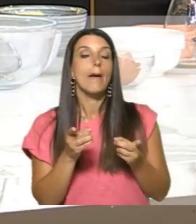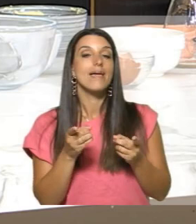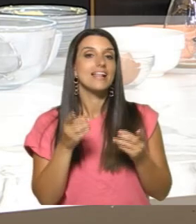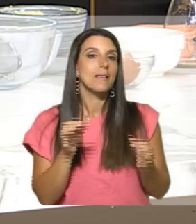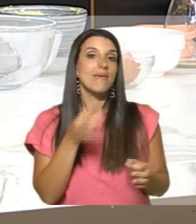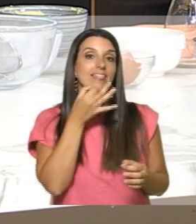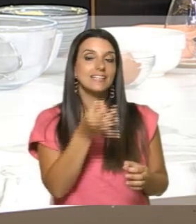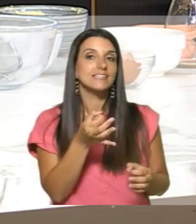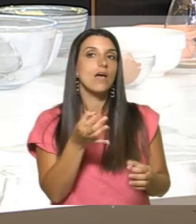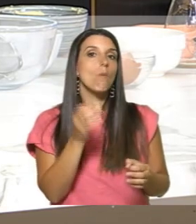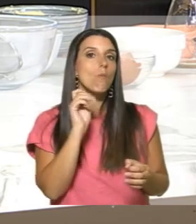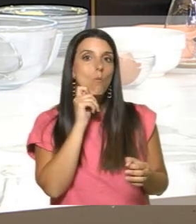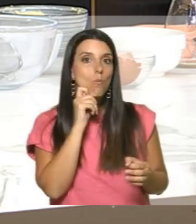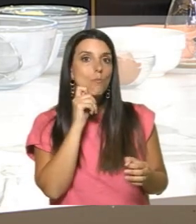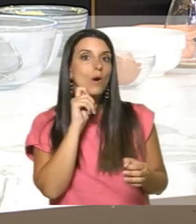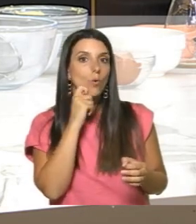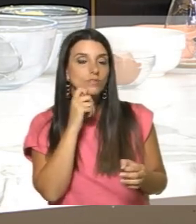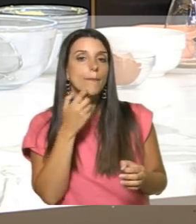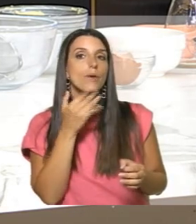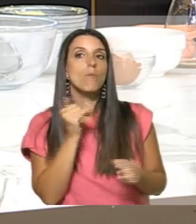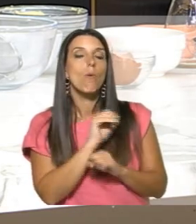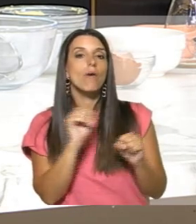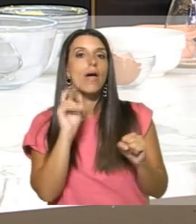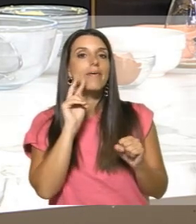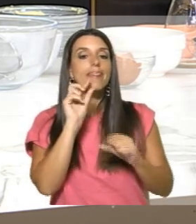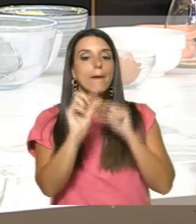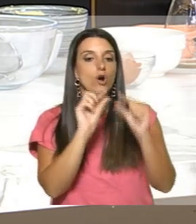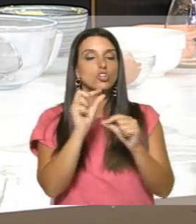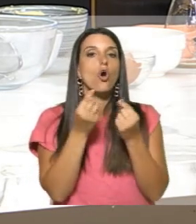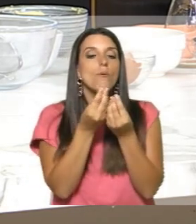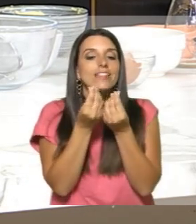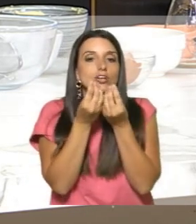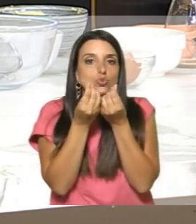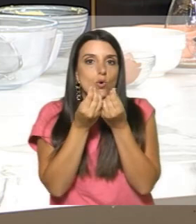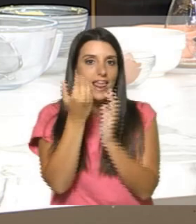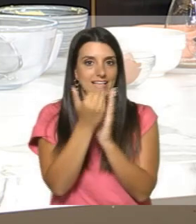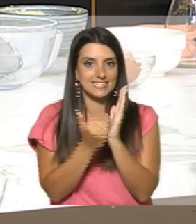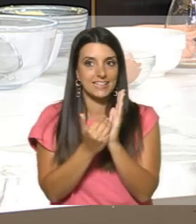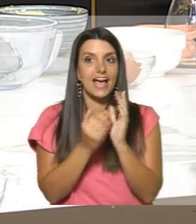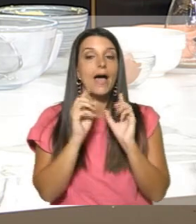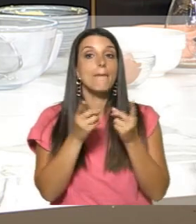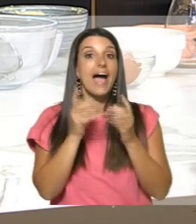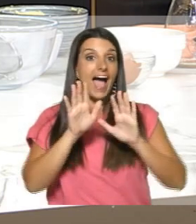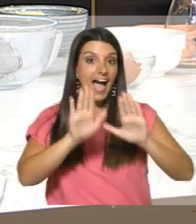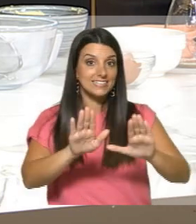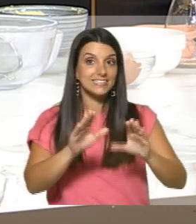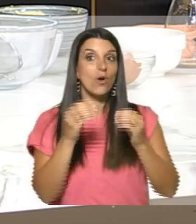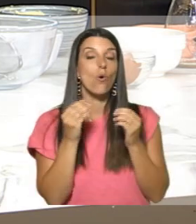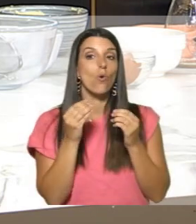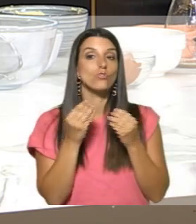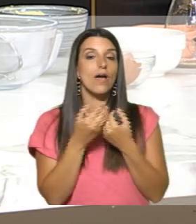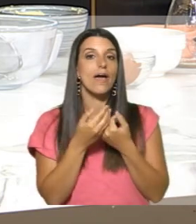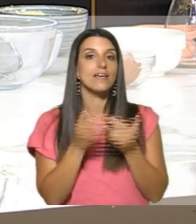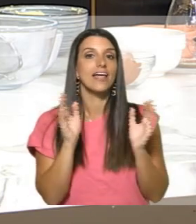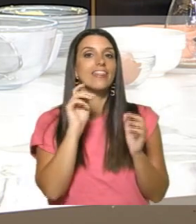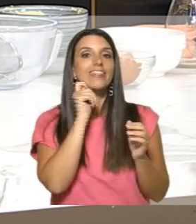con Ani es que está buenísimo que puedas ver como el paso a paso y las texturas y no solo la receta. Mira, así como está, ¿ves la textura